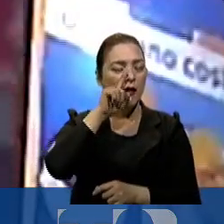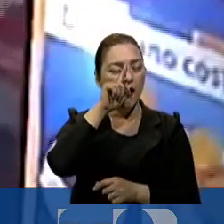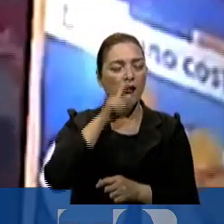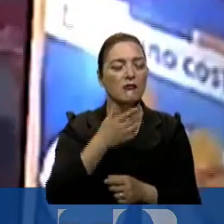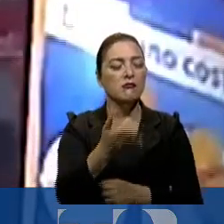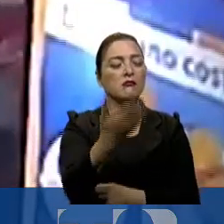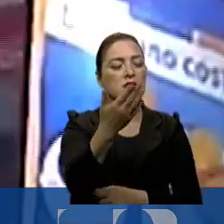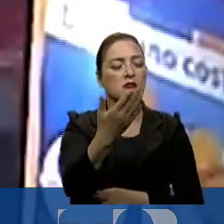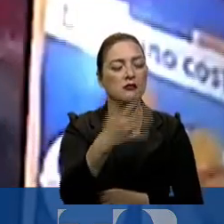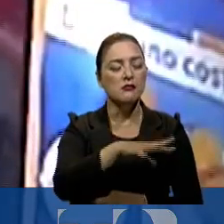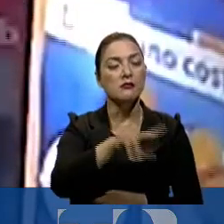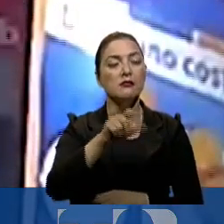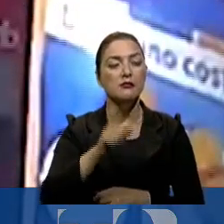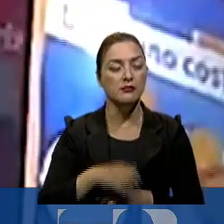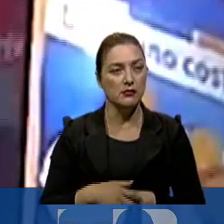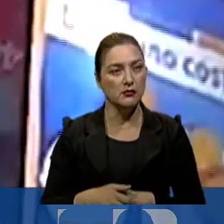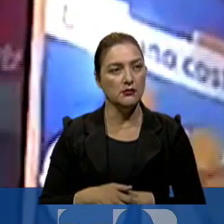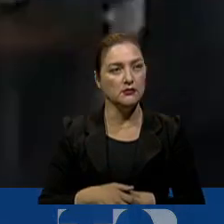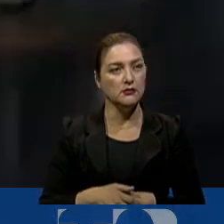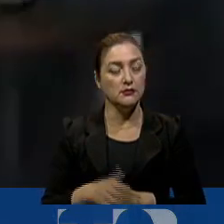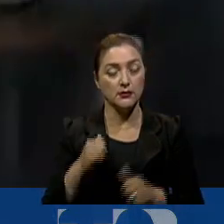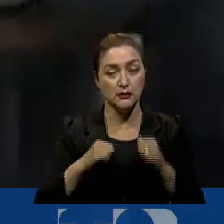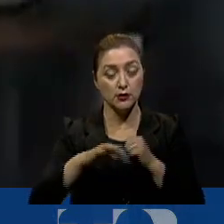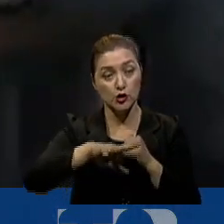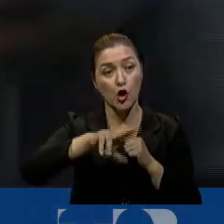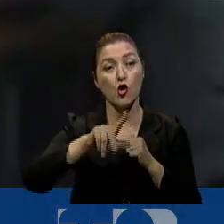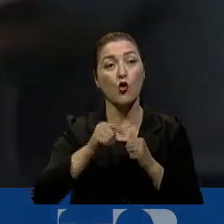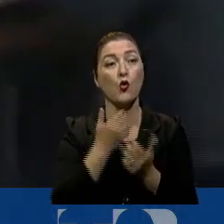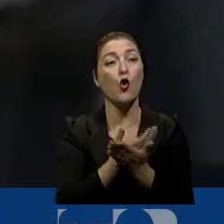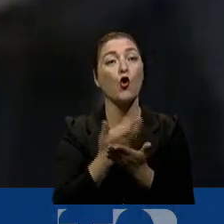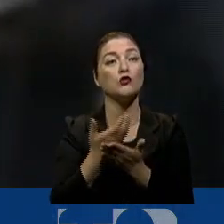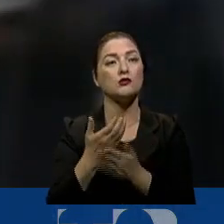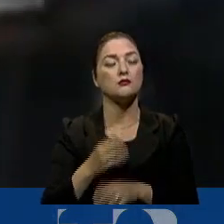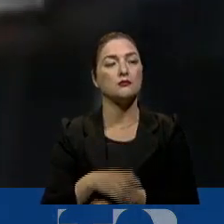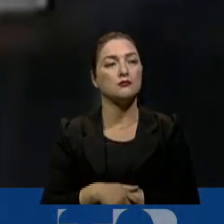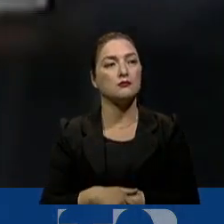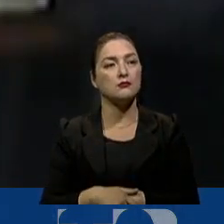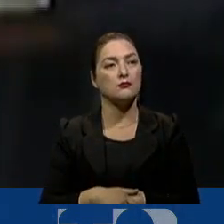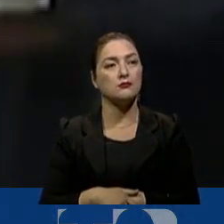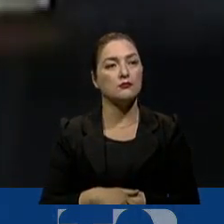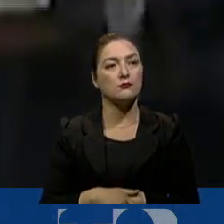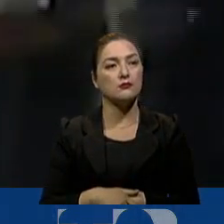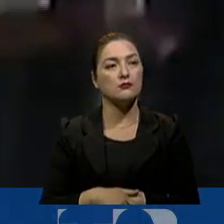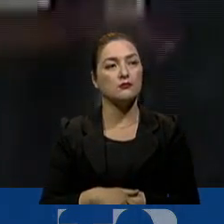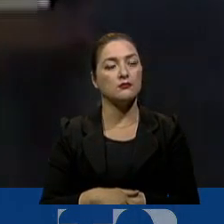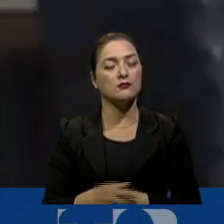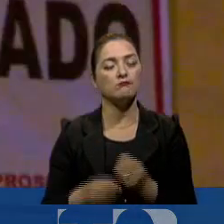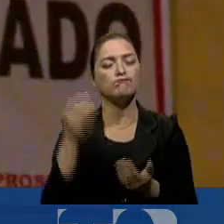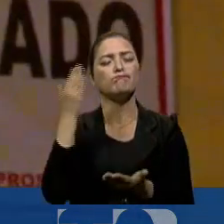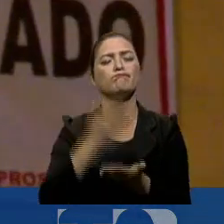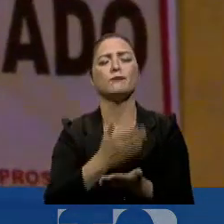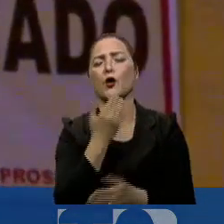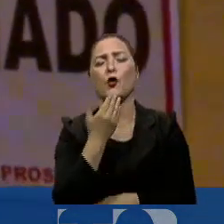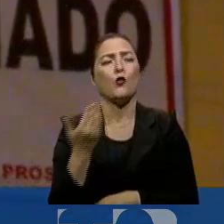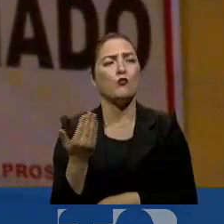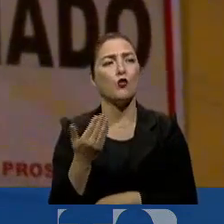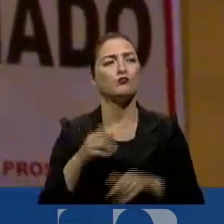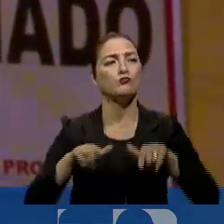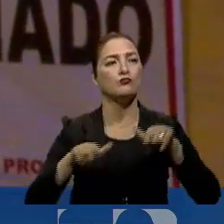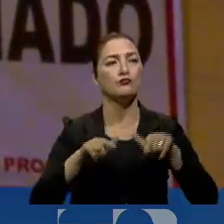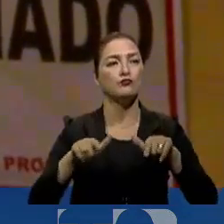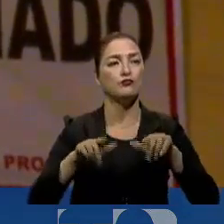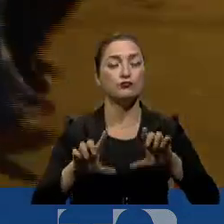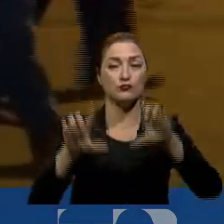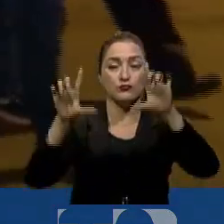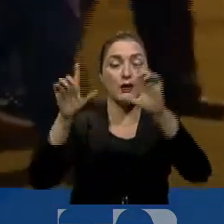ese negocio. Los comensales sufrieron el robo de sus pertenencias. Para frenar estos casos de inseguridad, en el sector se